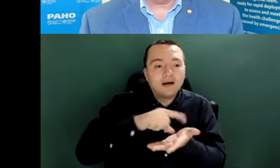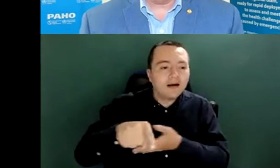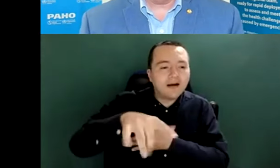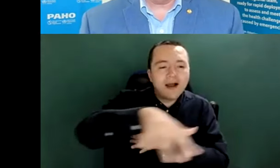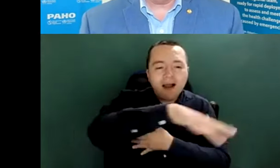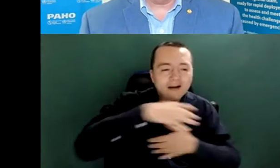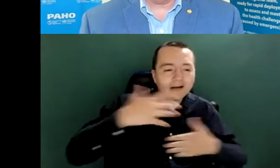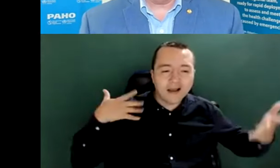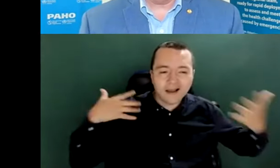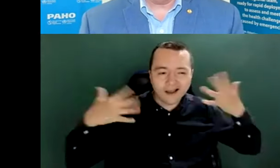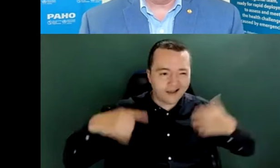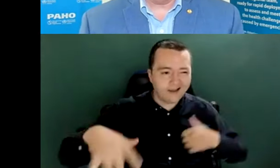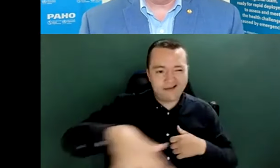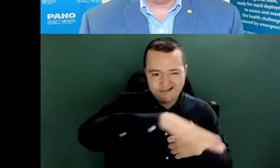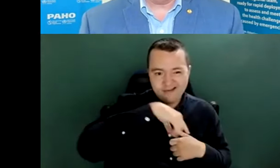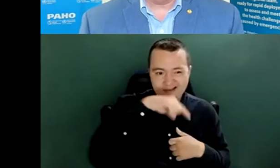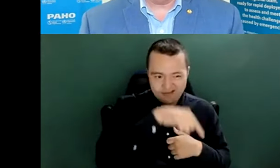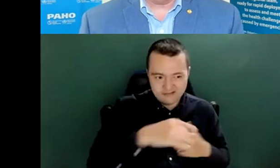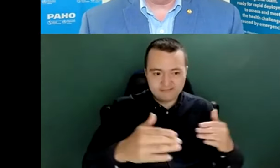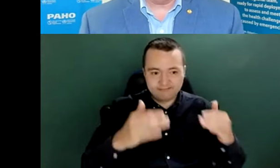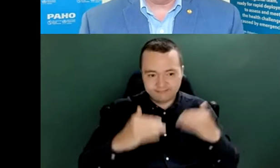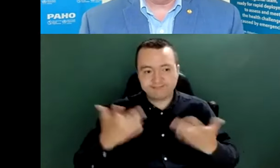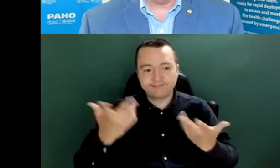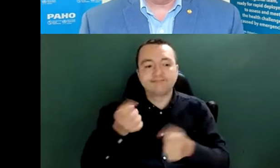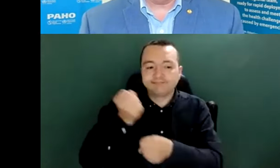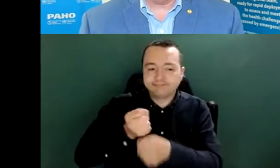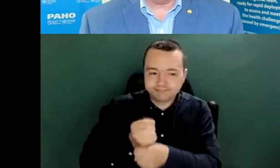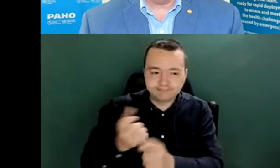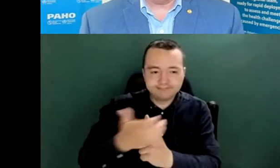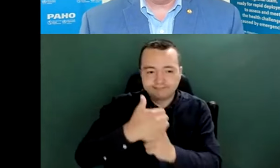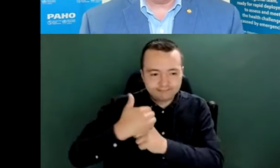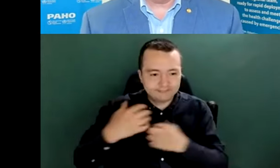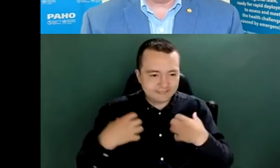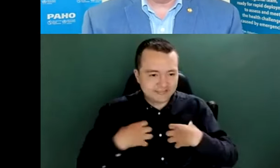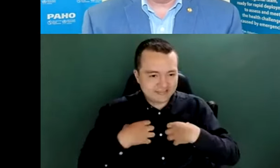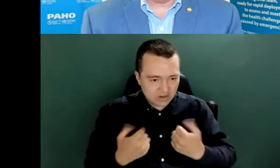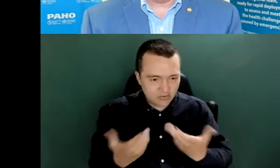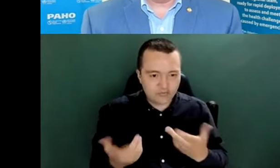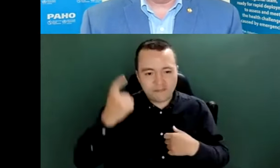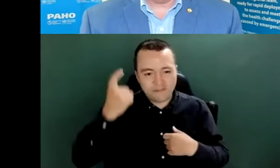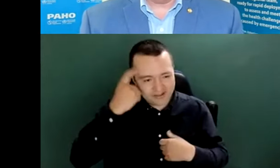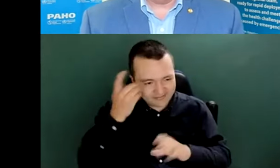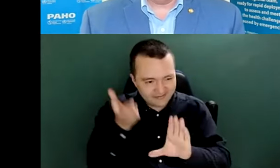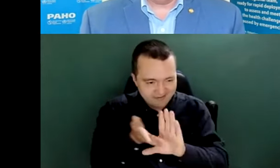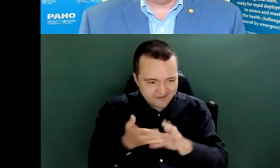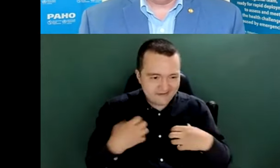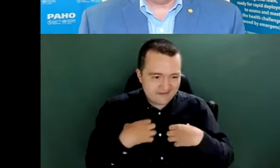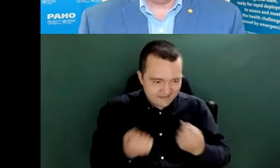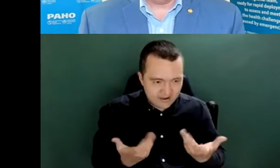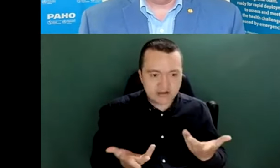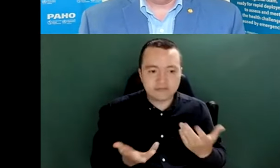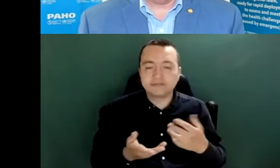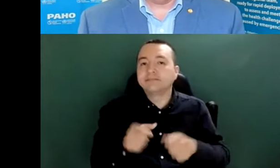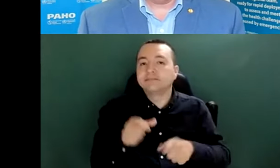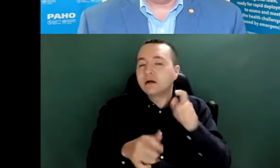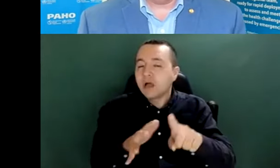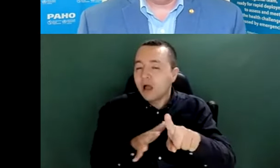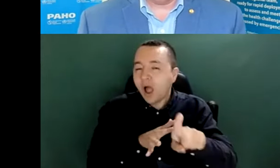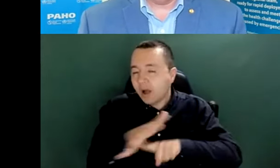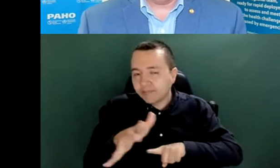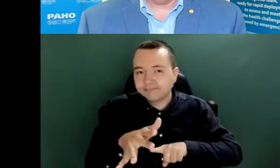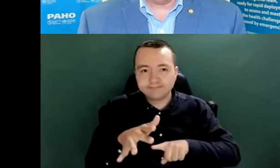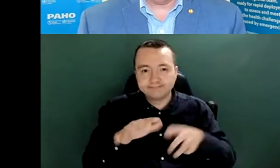también proteger su salud mental. Y bueno, la salud mental de las víctimas de los desastres o